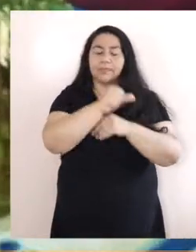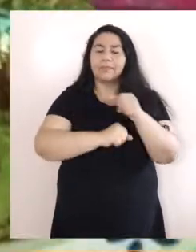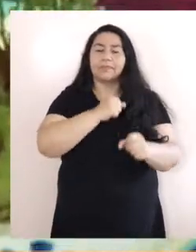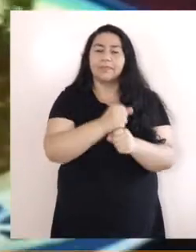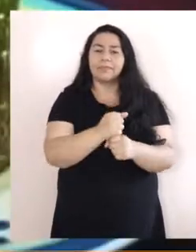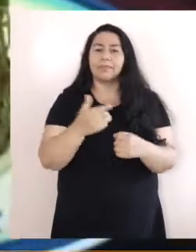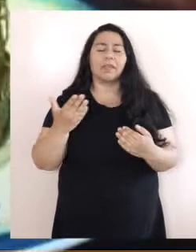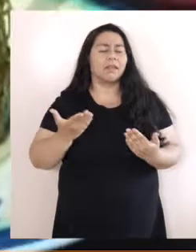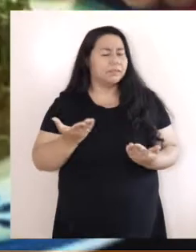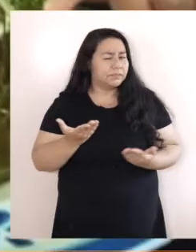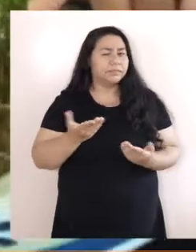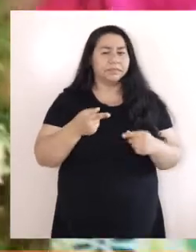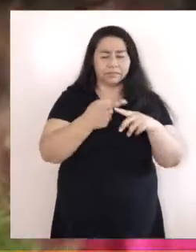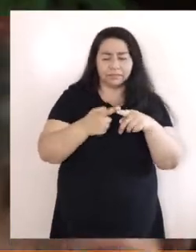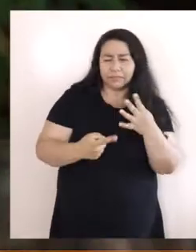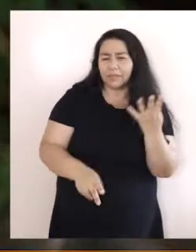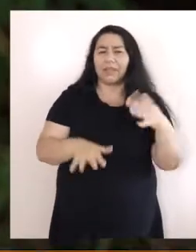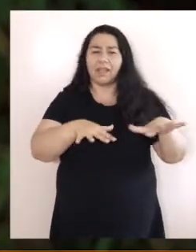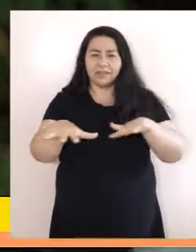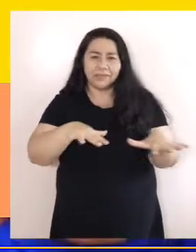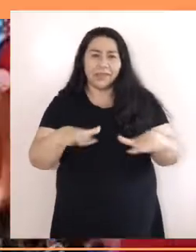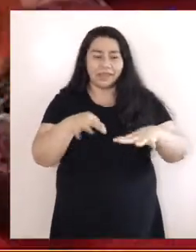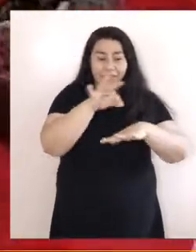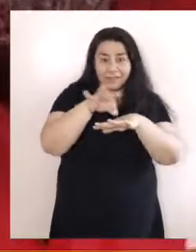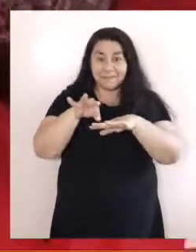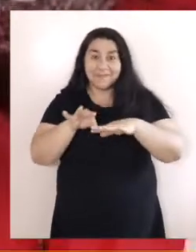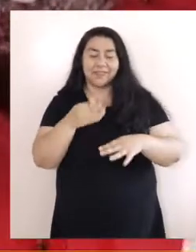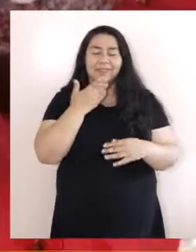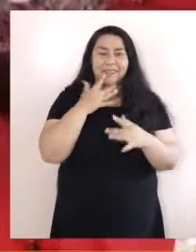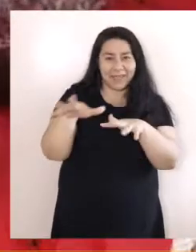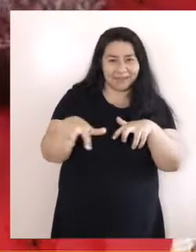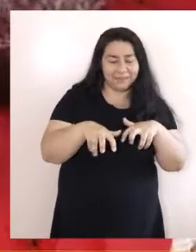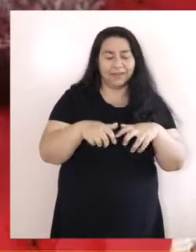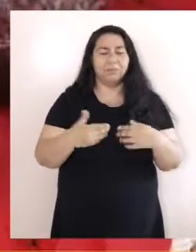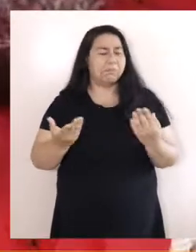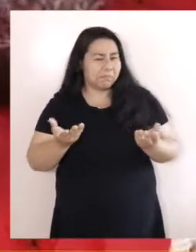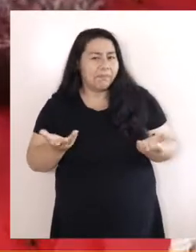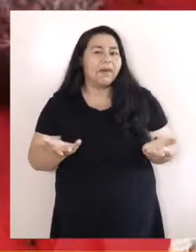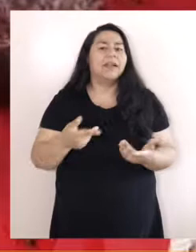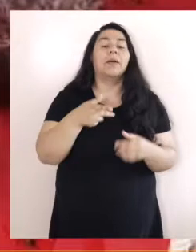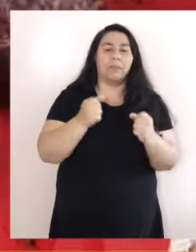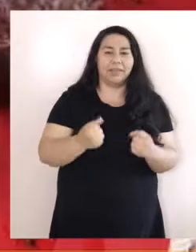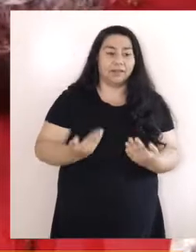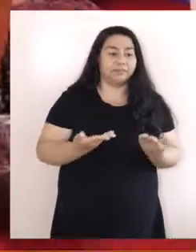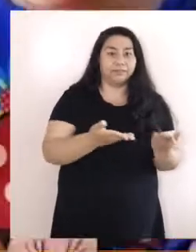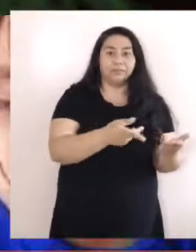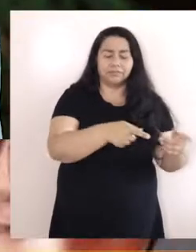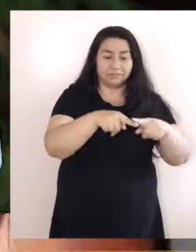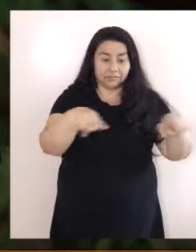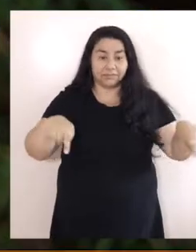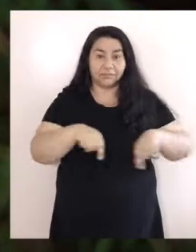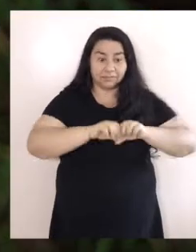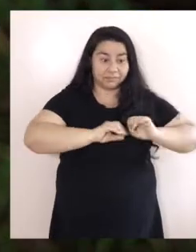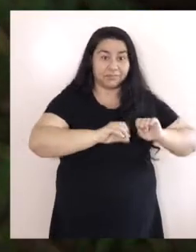y cuenta con diferentes actividades, tanto de plantas como de animales, para que puedan aplicar en el aula los